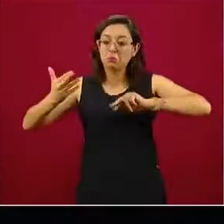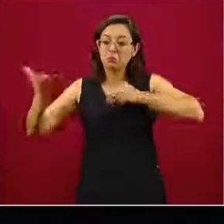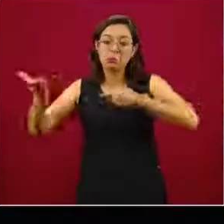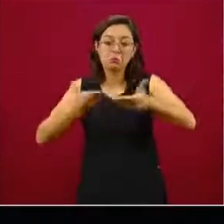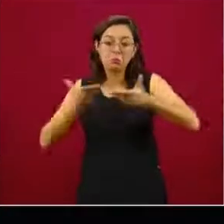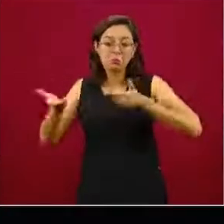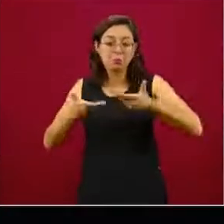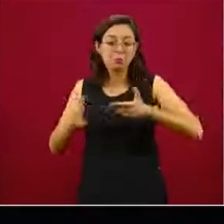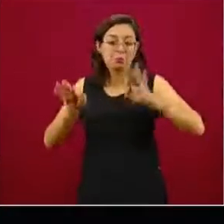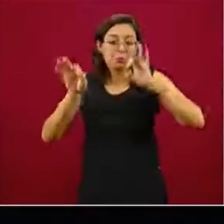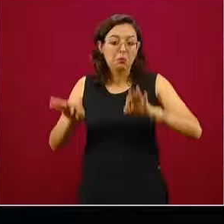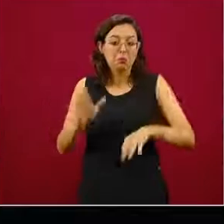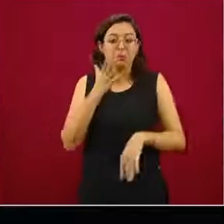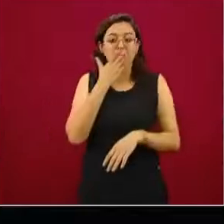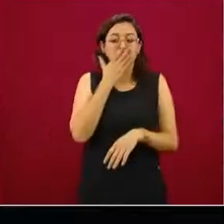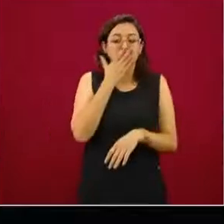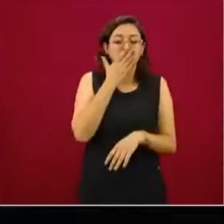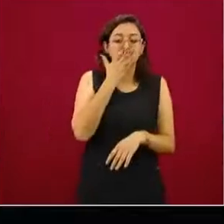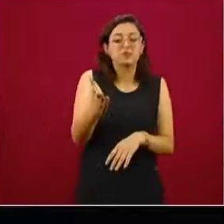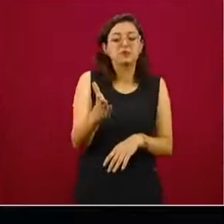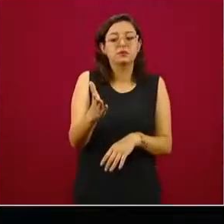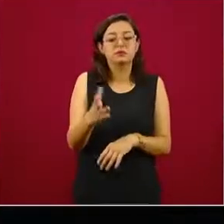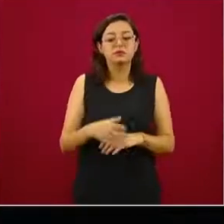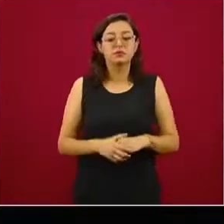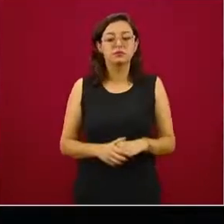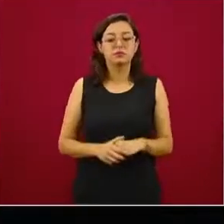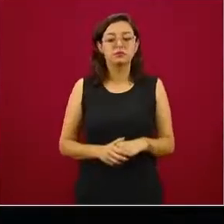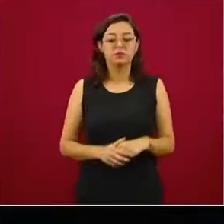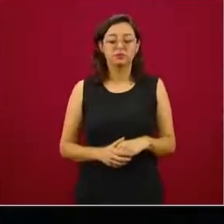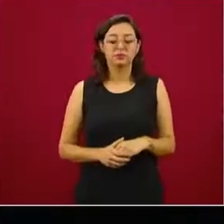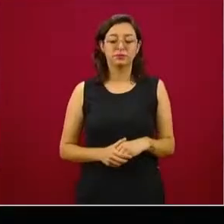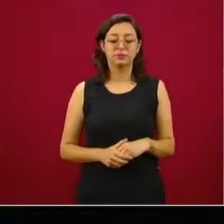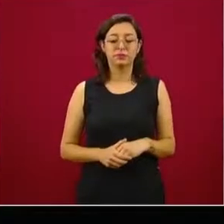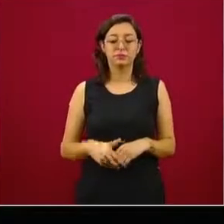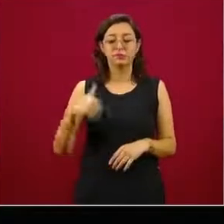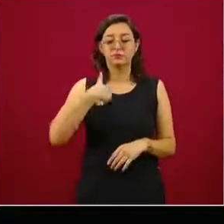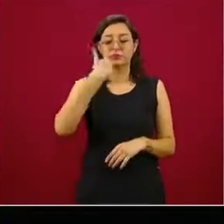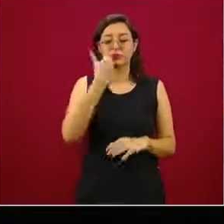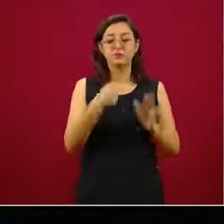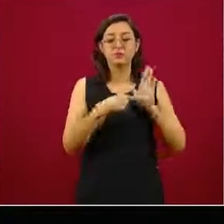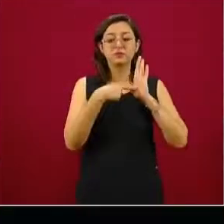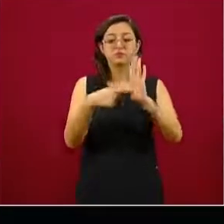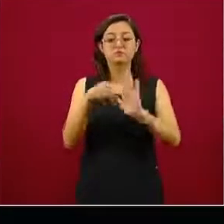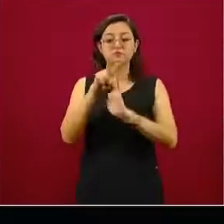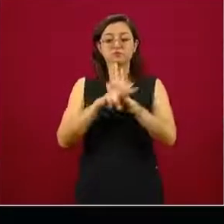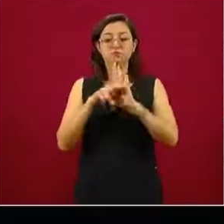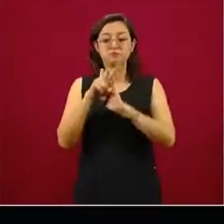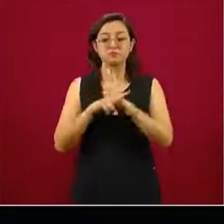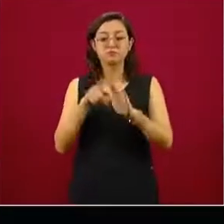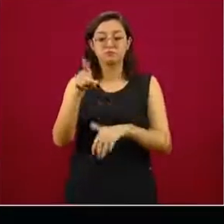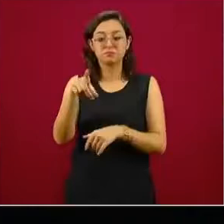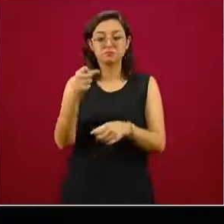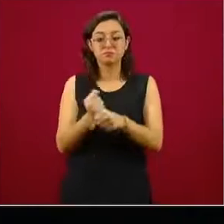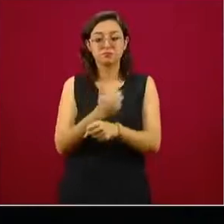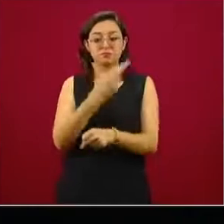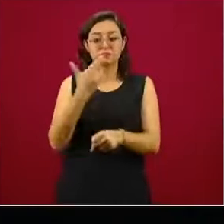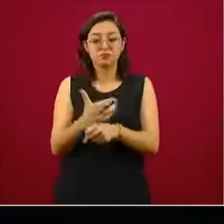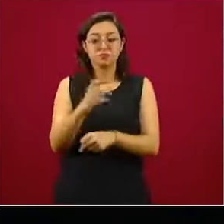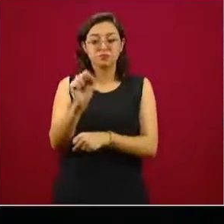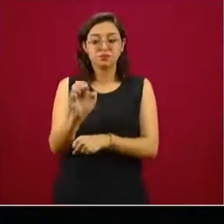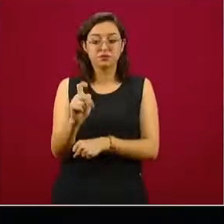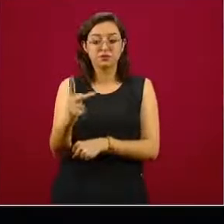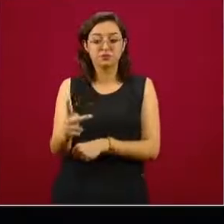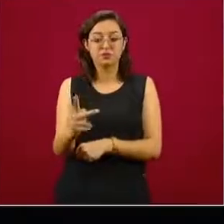chino, yo le quería mostrar este video al secretario de Educación